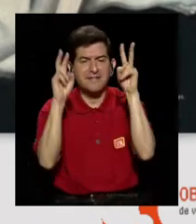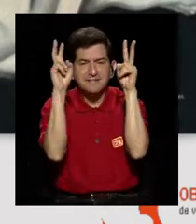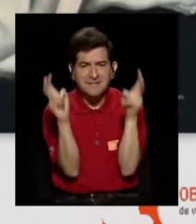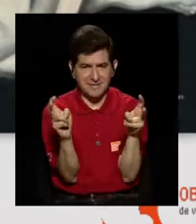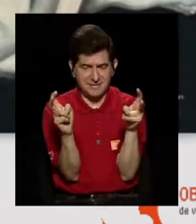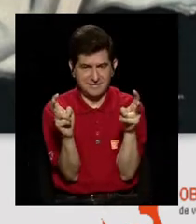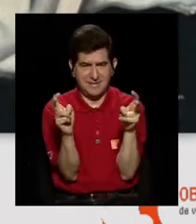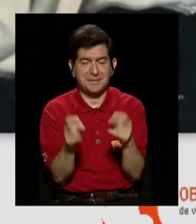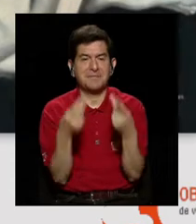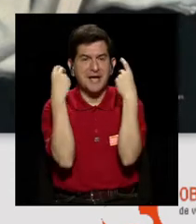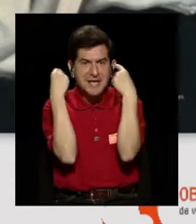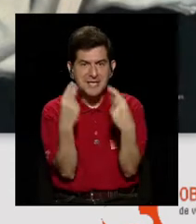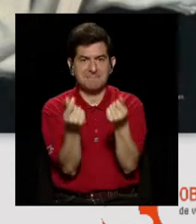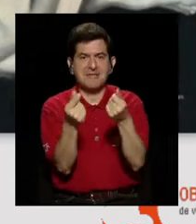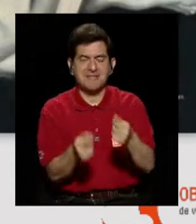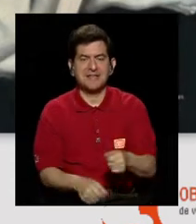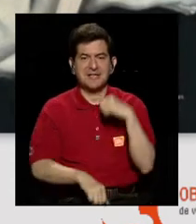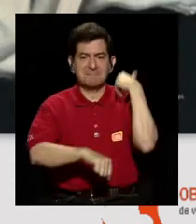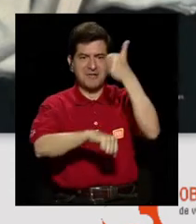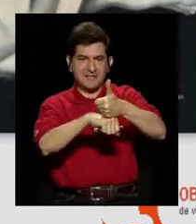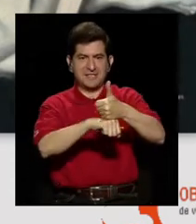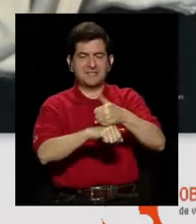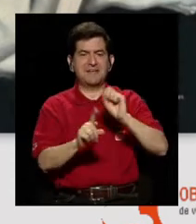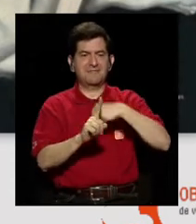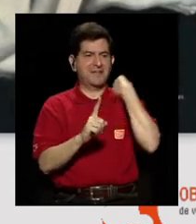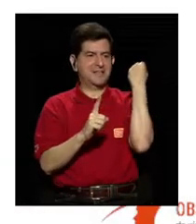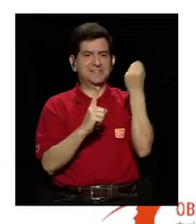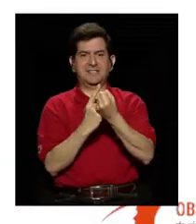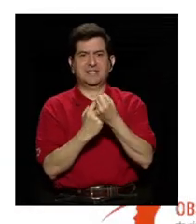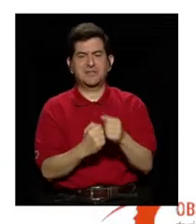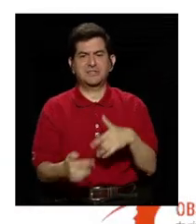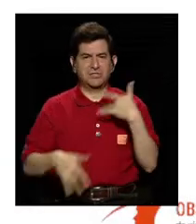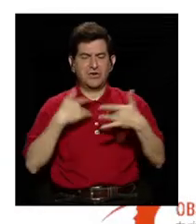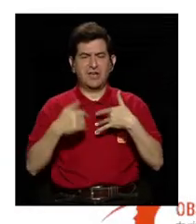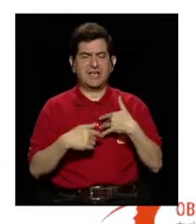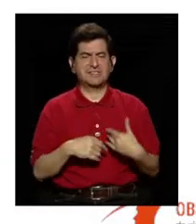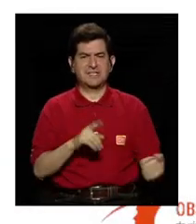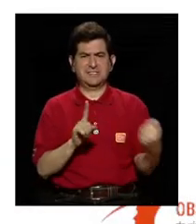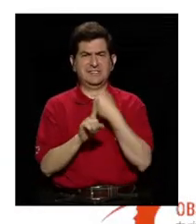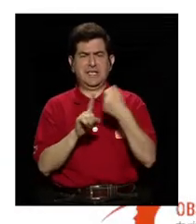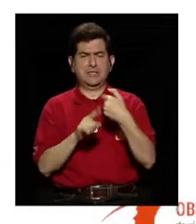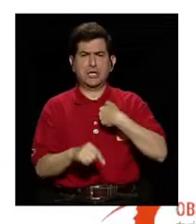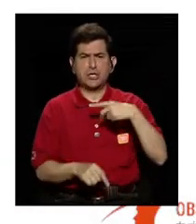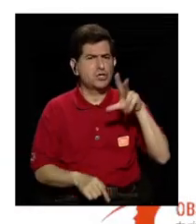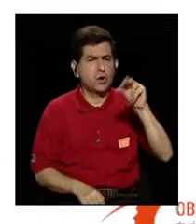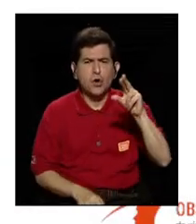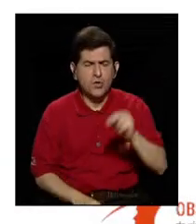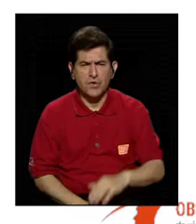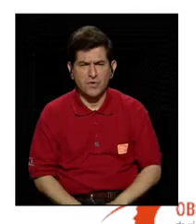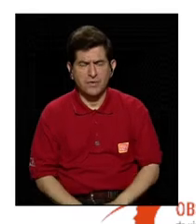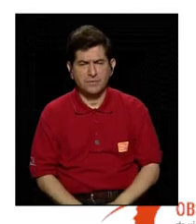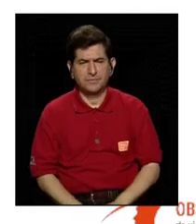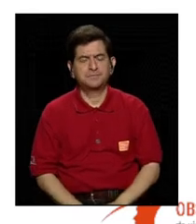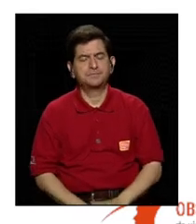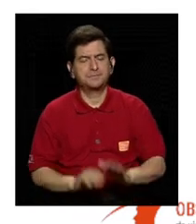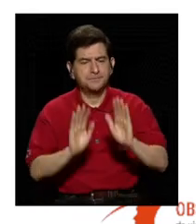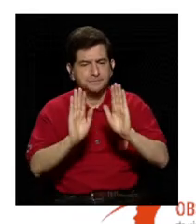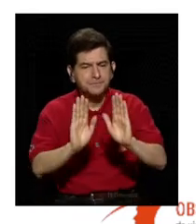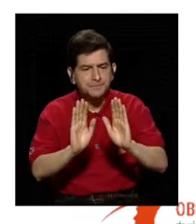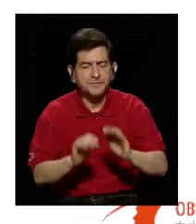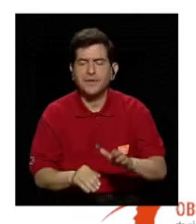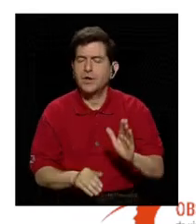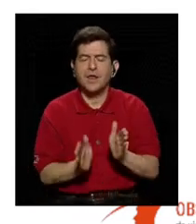temas, inmediatamente creamos una situación, atacados. Se sienten agredidos, pero yo no soy así, esto es así. Bueno, entonces no